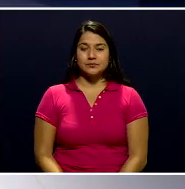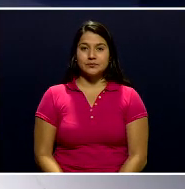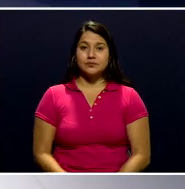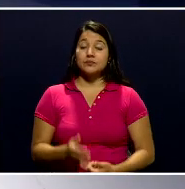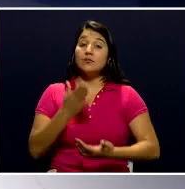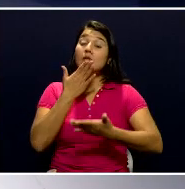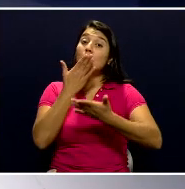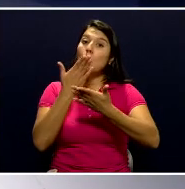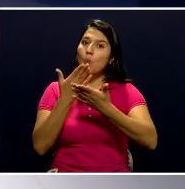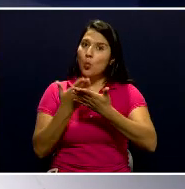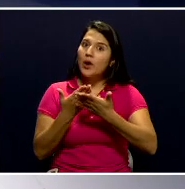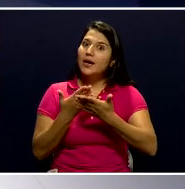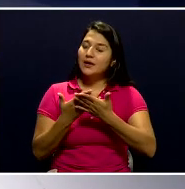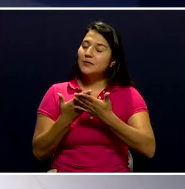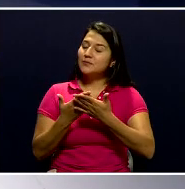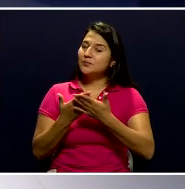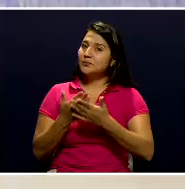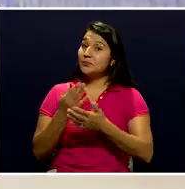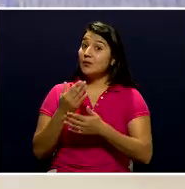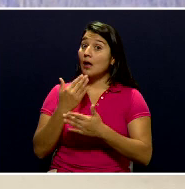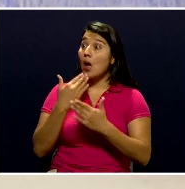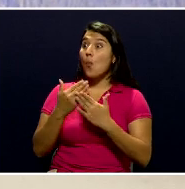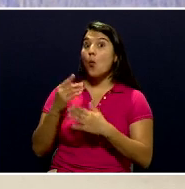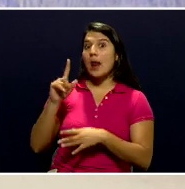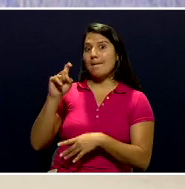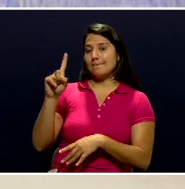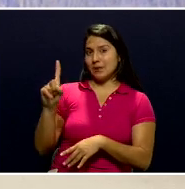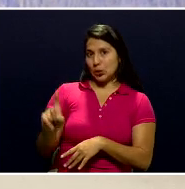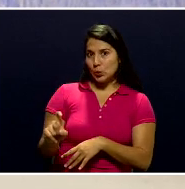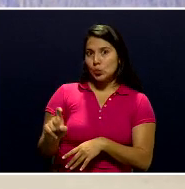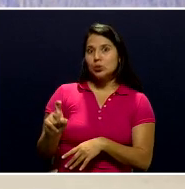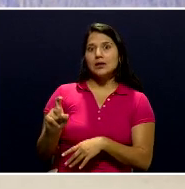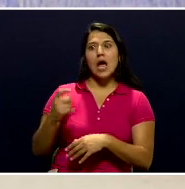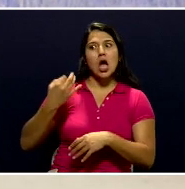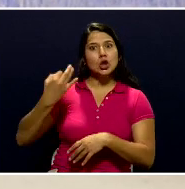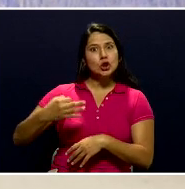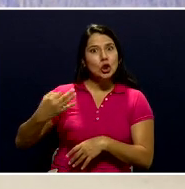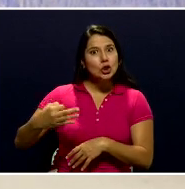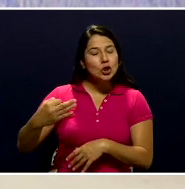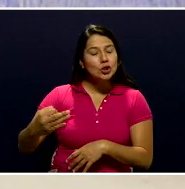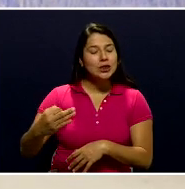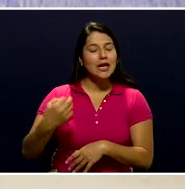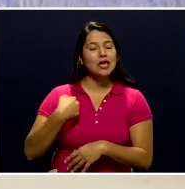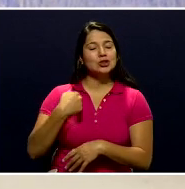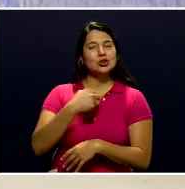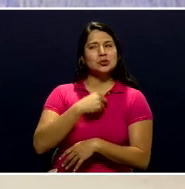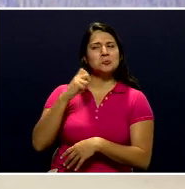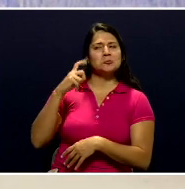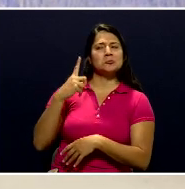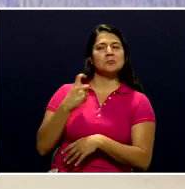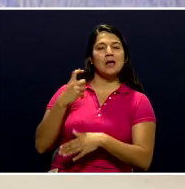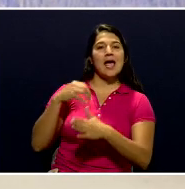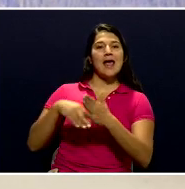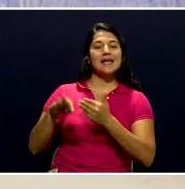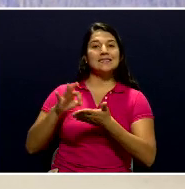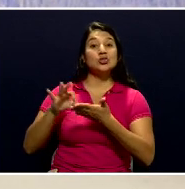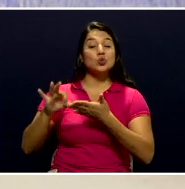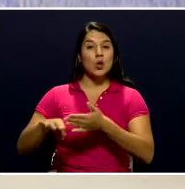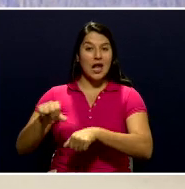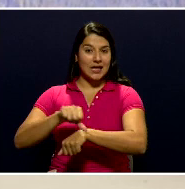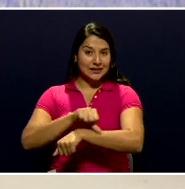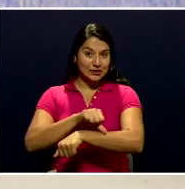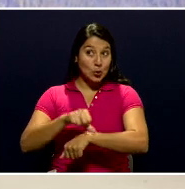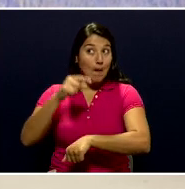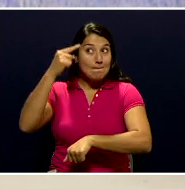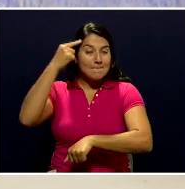Bueno, es una muy buena pregunta que nos hacemos todos los días en la Escuela de Arquitectura y me imagino que en el resto de las escuelas de